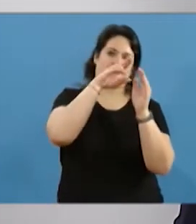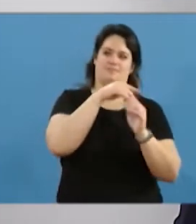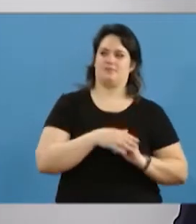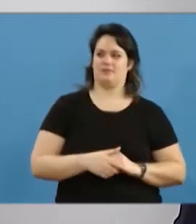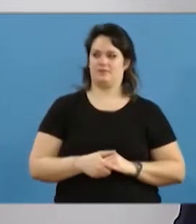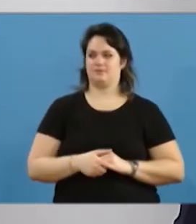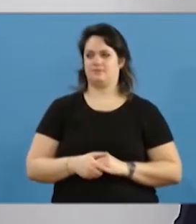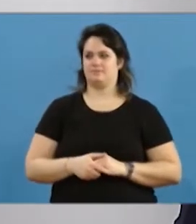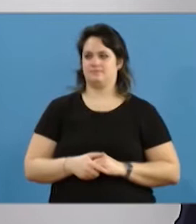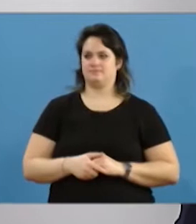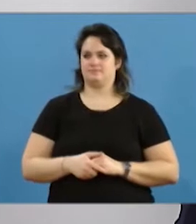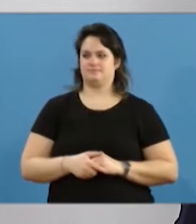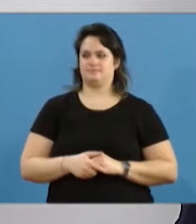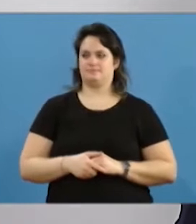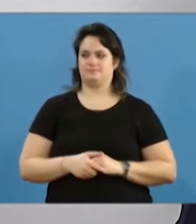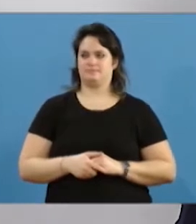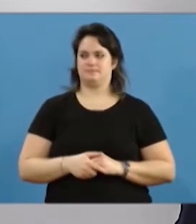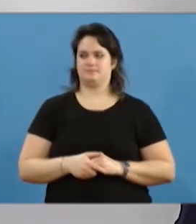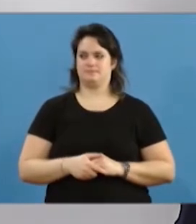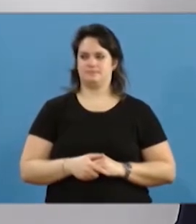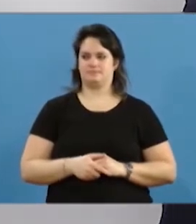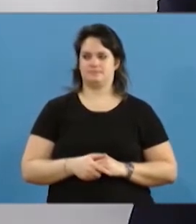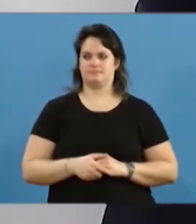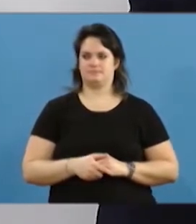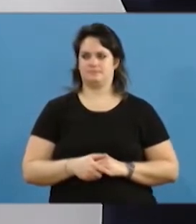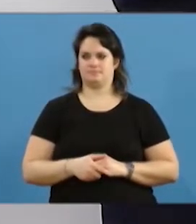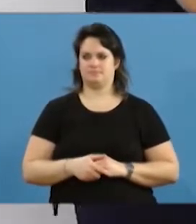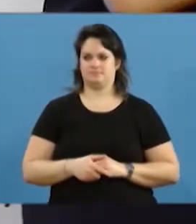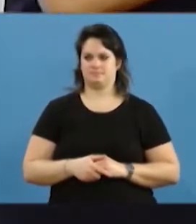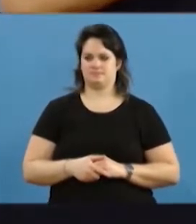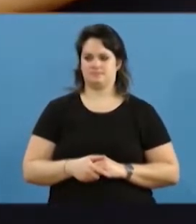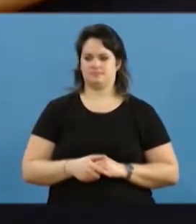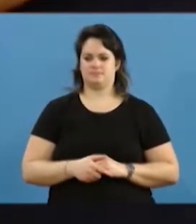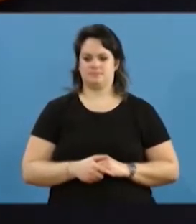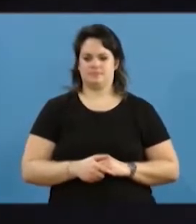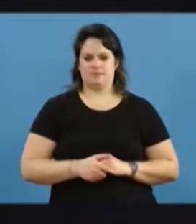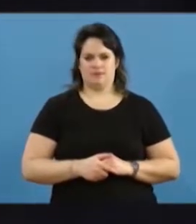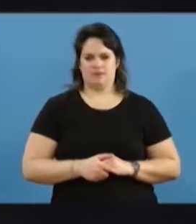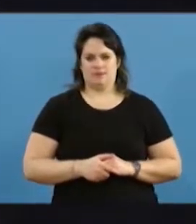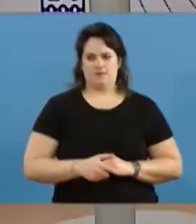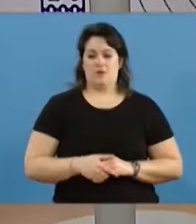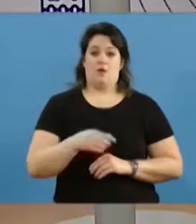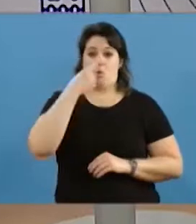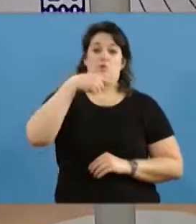el pedacito que nos quedó. ¿Sí? Bien. Y la letra U. La